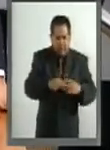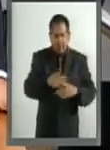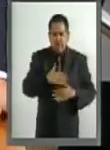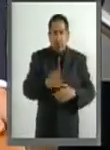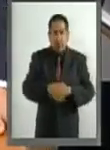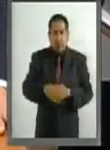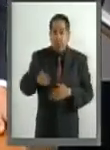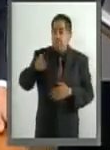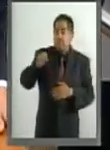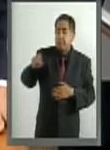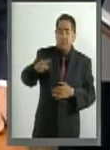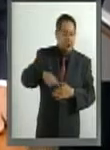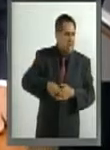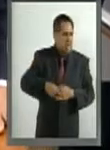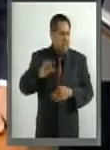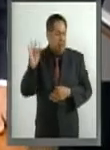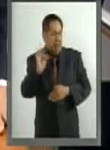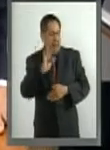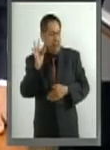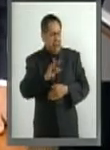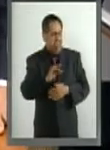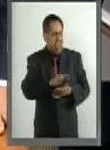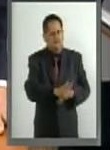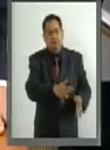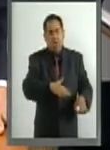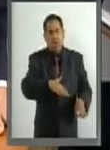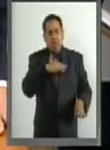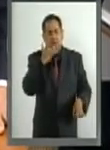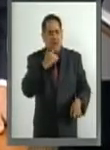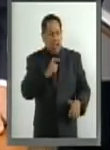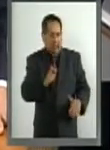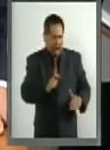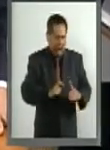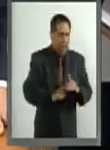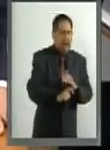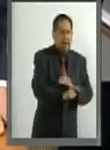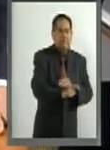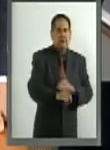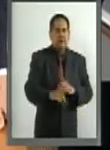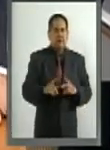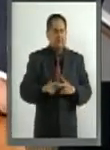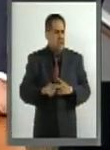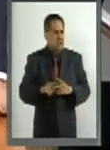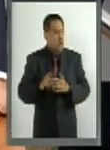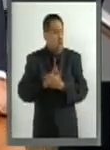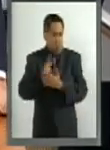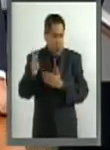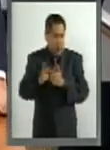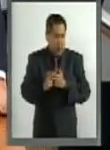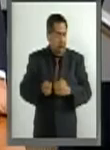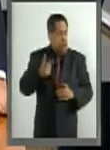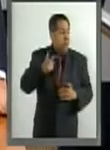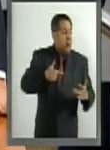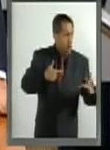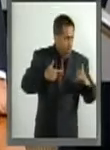a quienes se corrompió con dinero, con programas sociales.